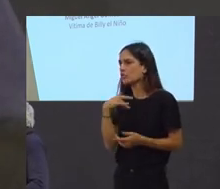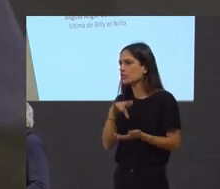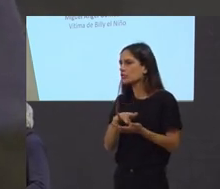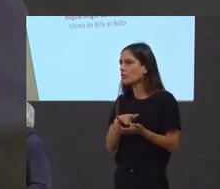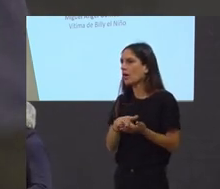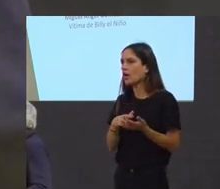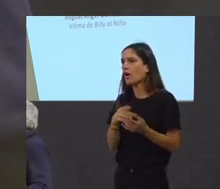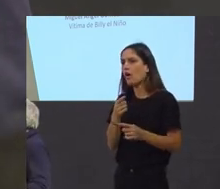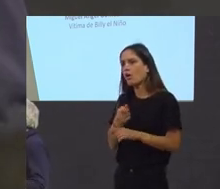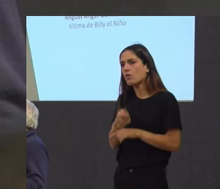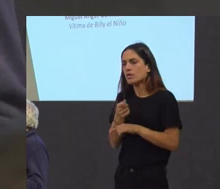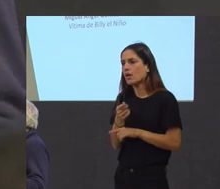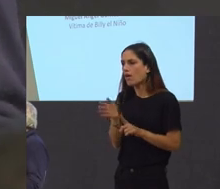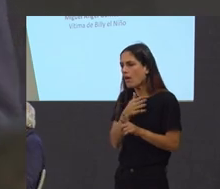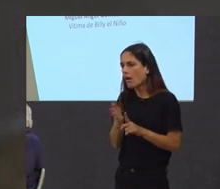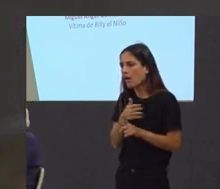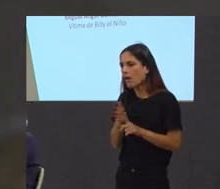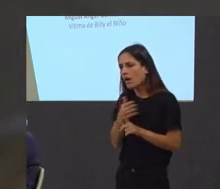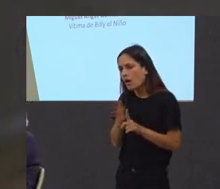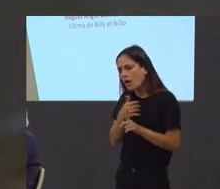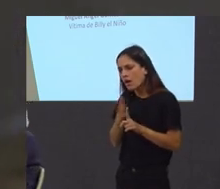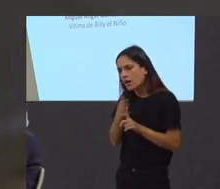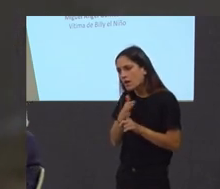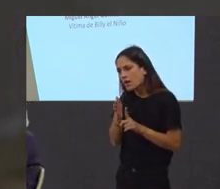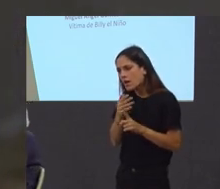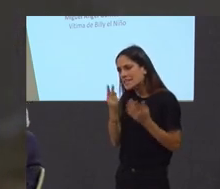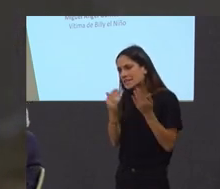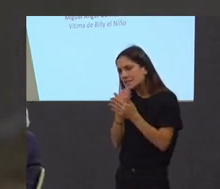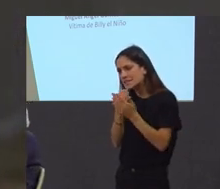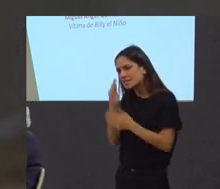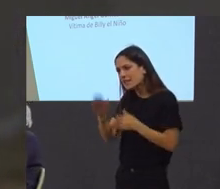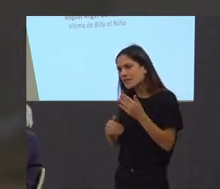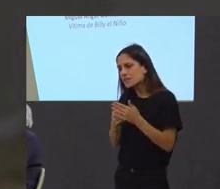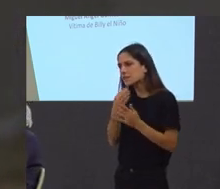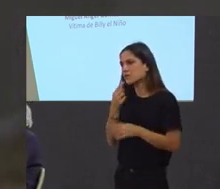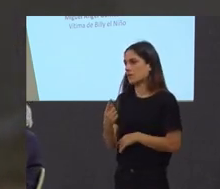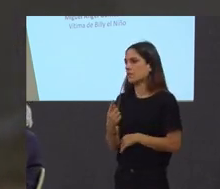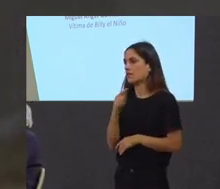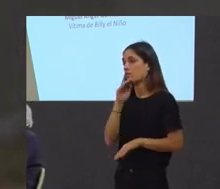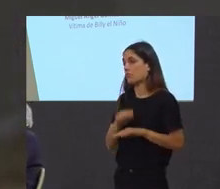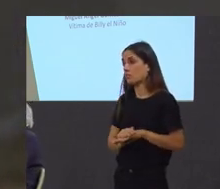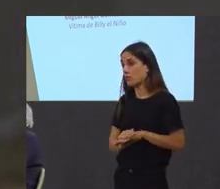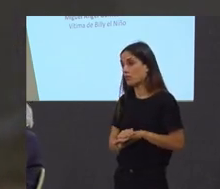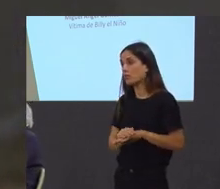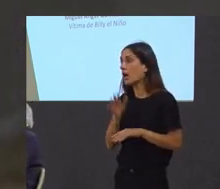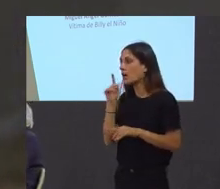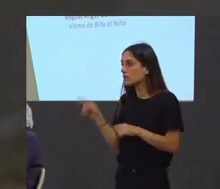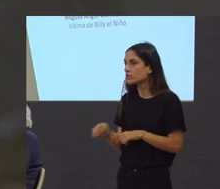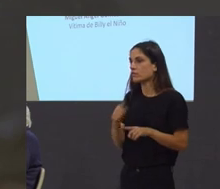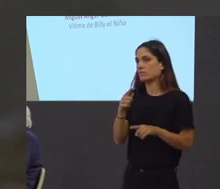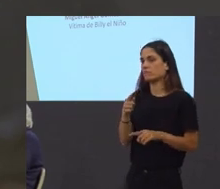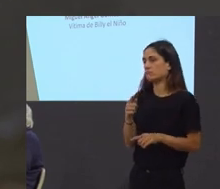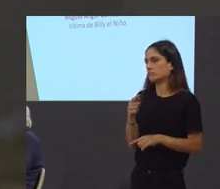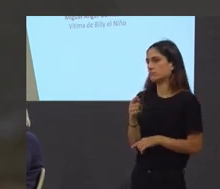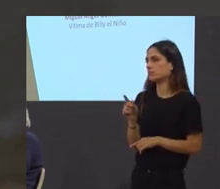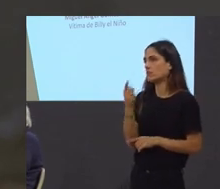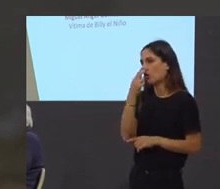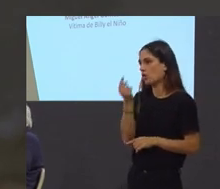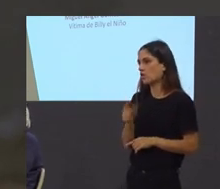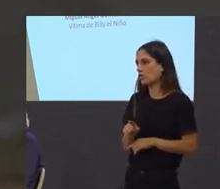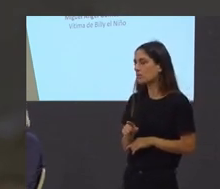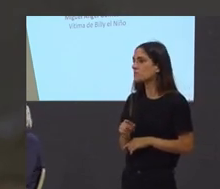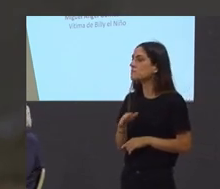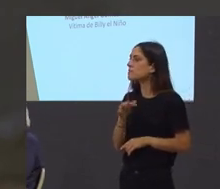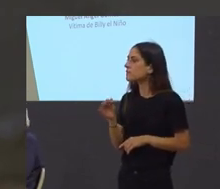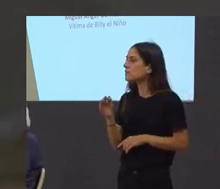sea qué era quien quiere eso decir que después está la ley de amnistía que hay también se